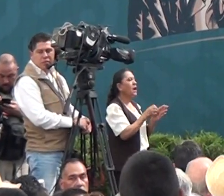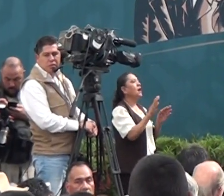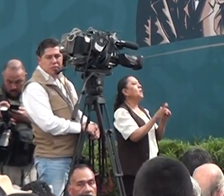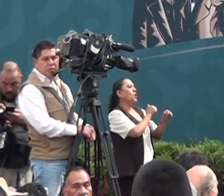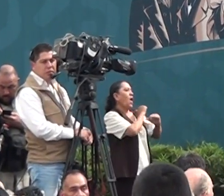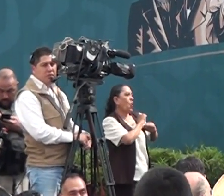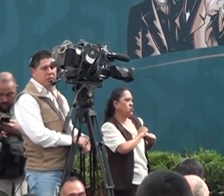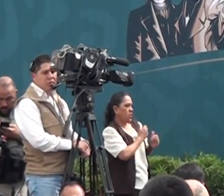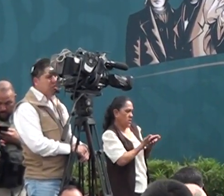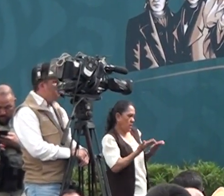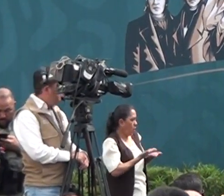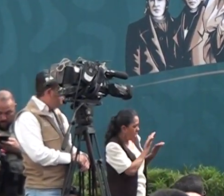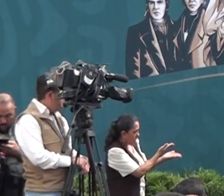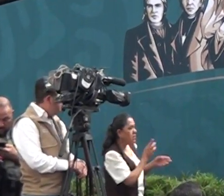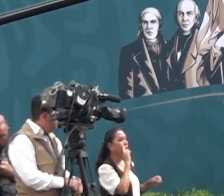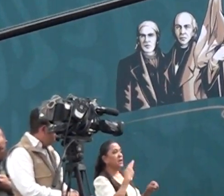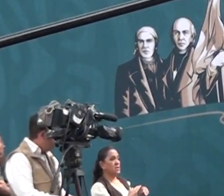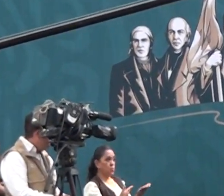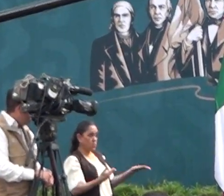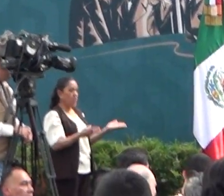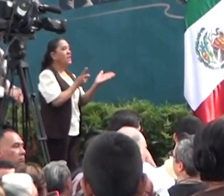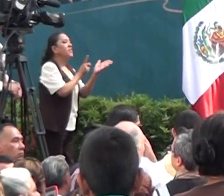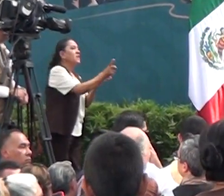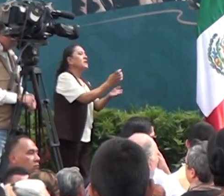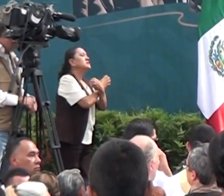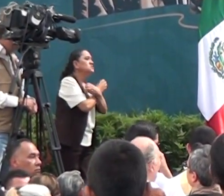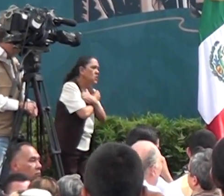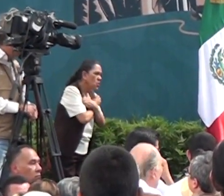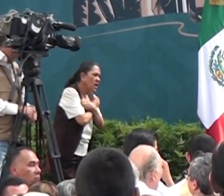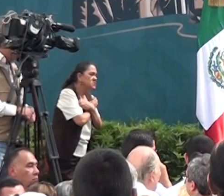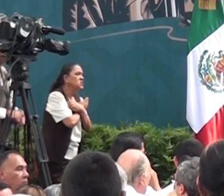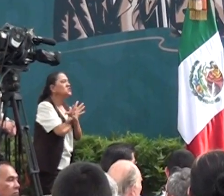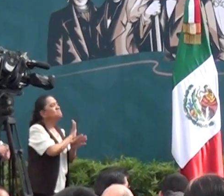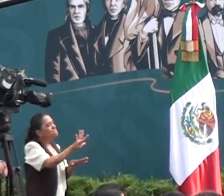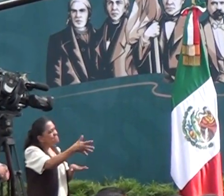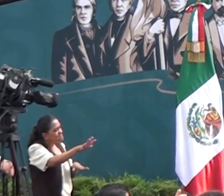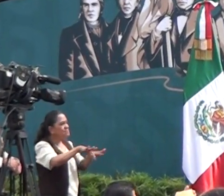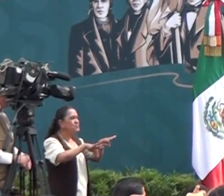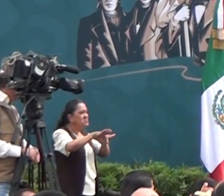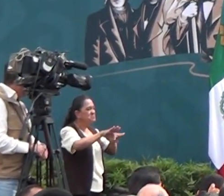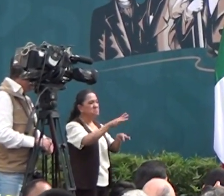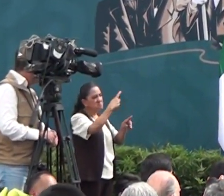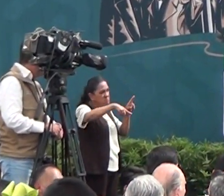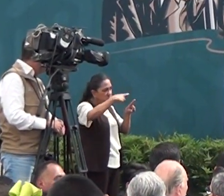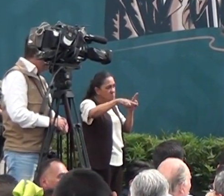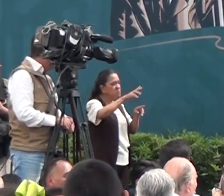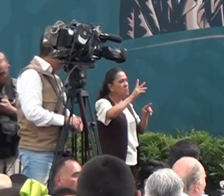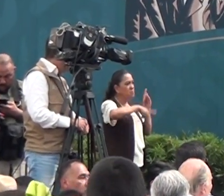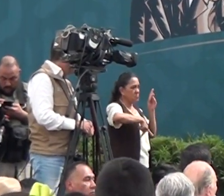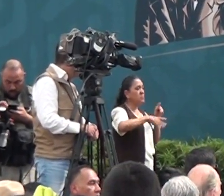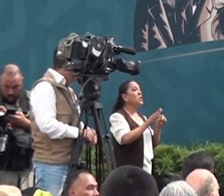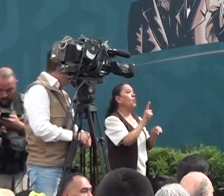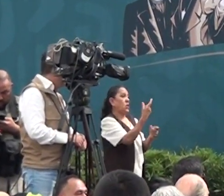autoridades correspondientes. El derecho a la educación está funcionando a medias, pues algunos de nuestros